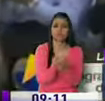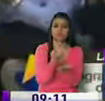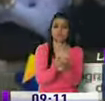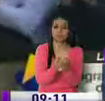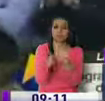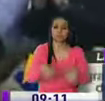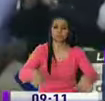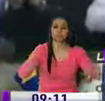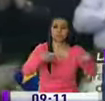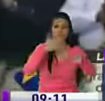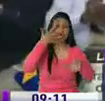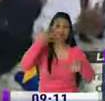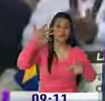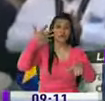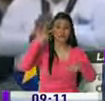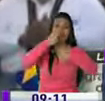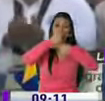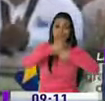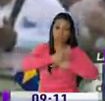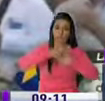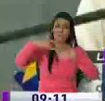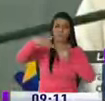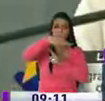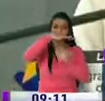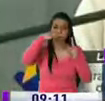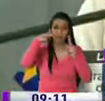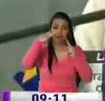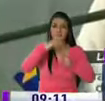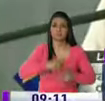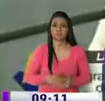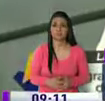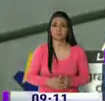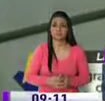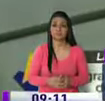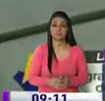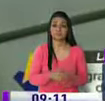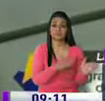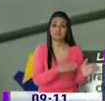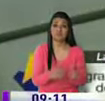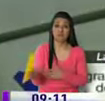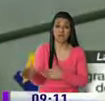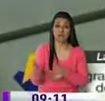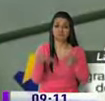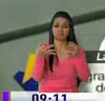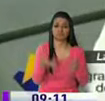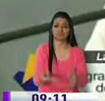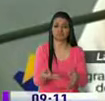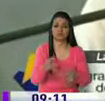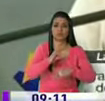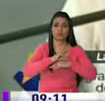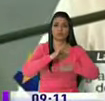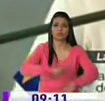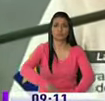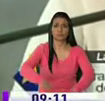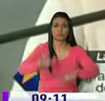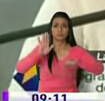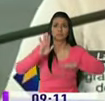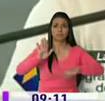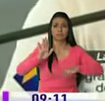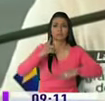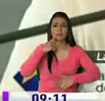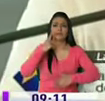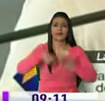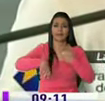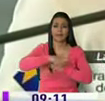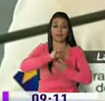las zonas y conservar el medio ambiente. Este programa es además una confirmación del compromiso del Ecuador para mitigar y adaptarnos